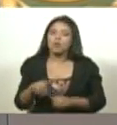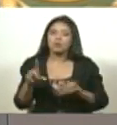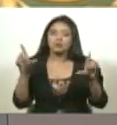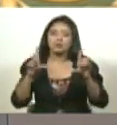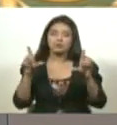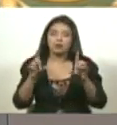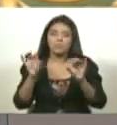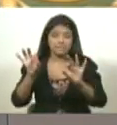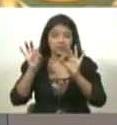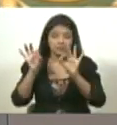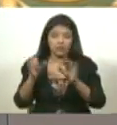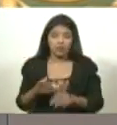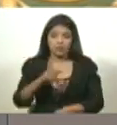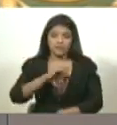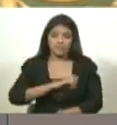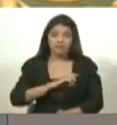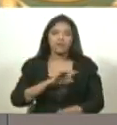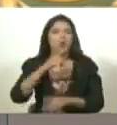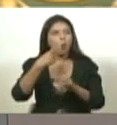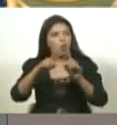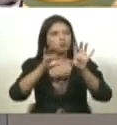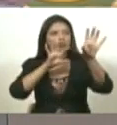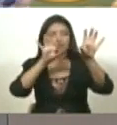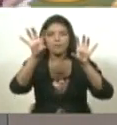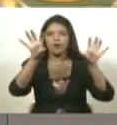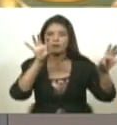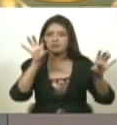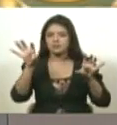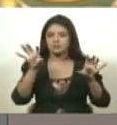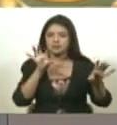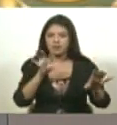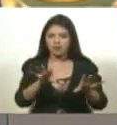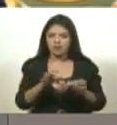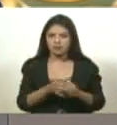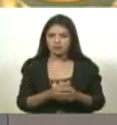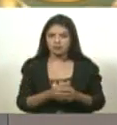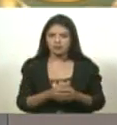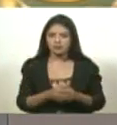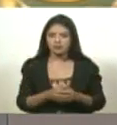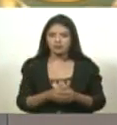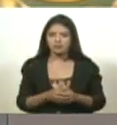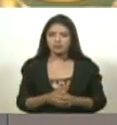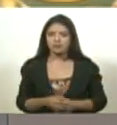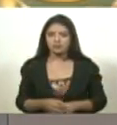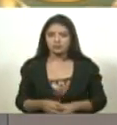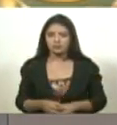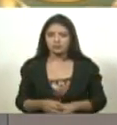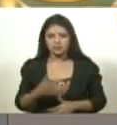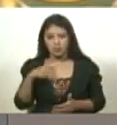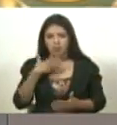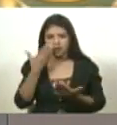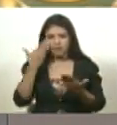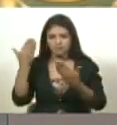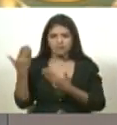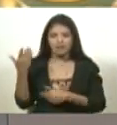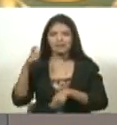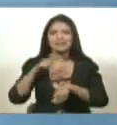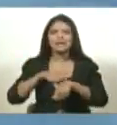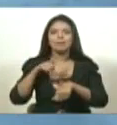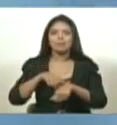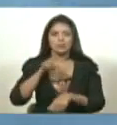de España, sino también de otros países. Este es El Tiempo. A ver si pueden verlo. El Tiempo